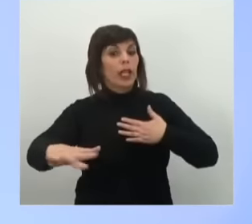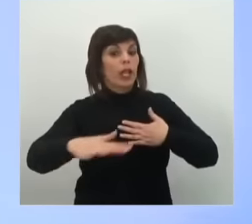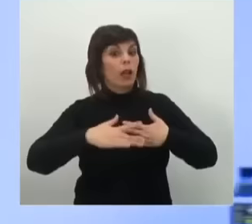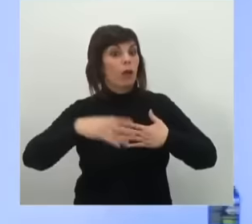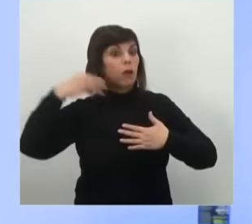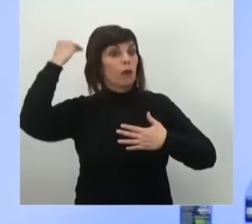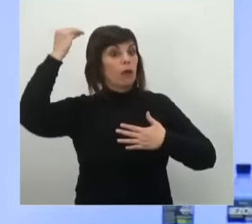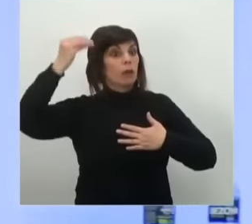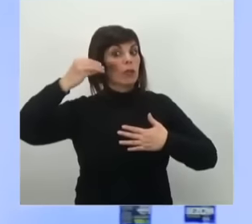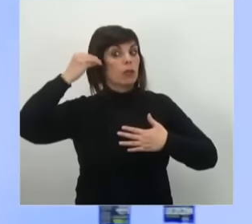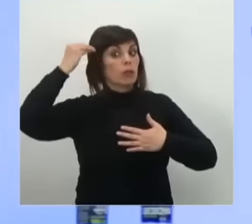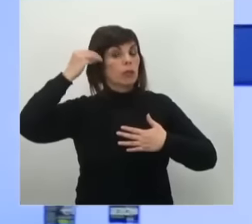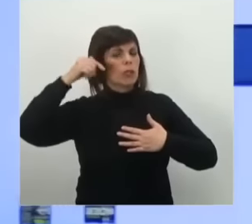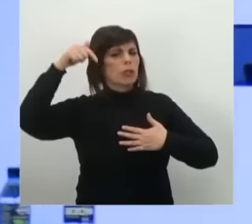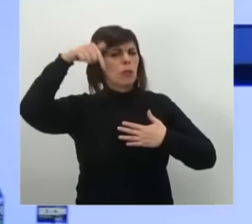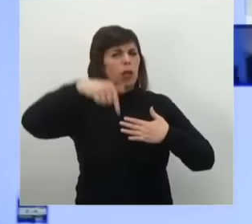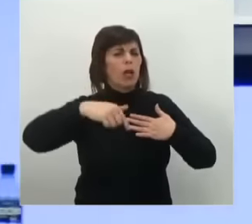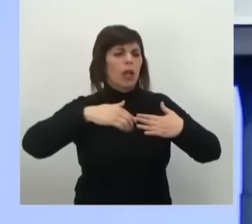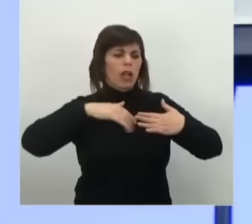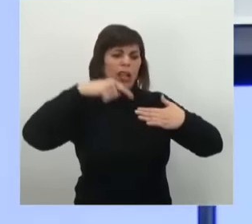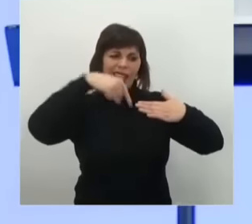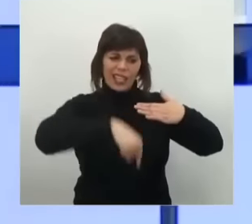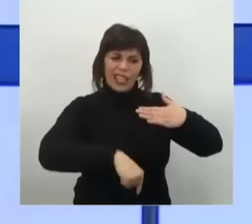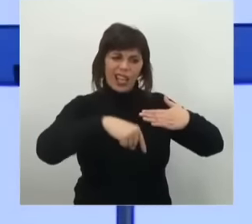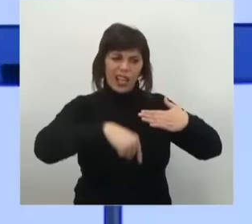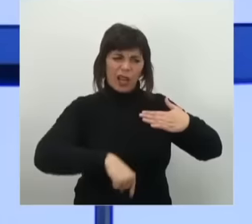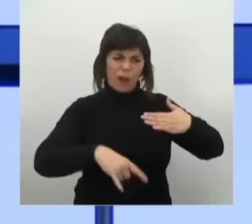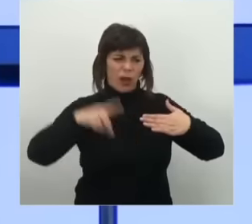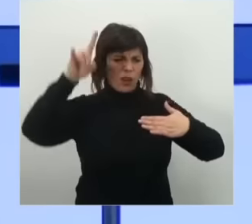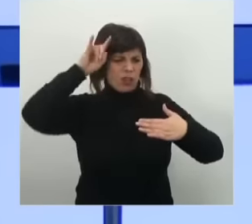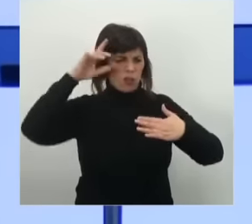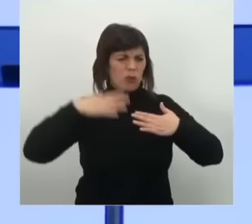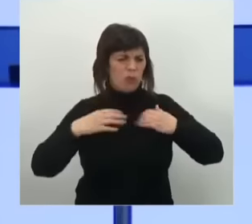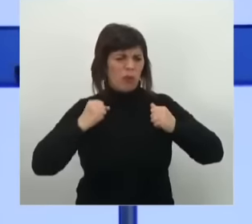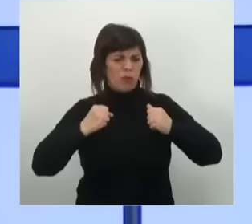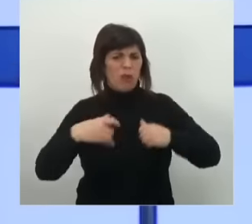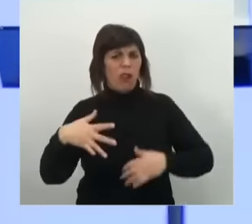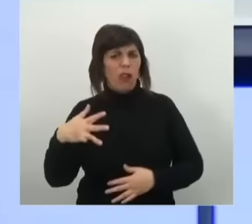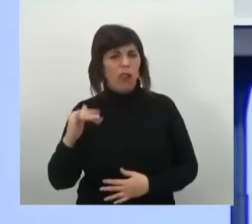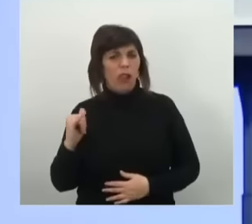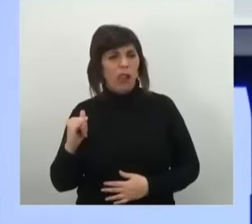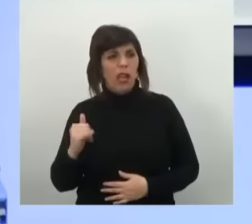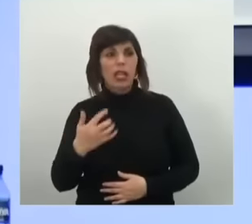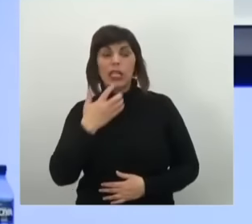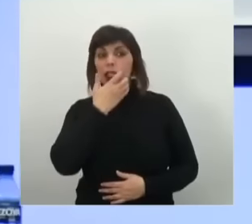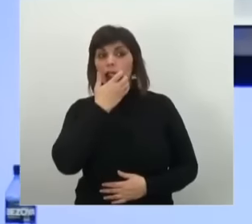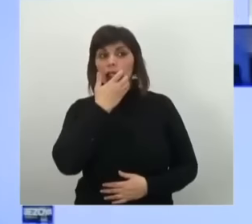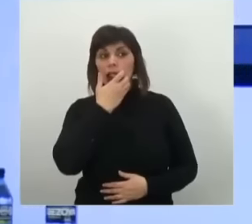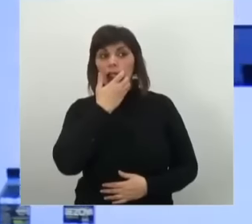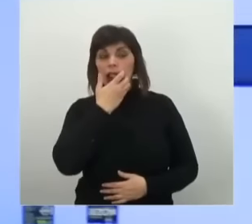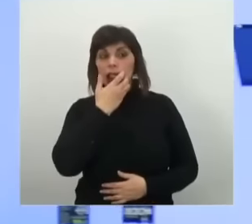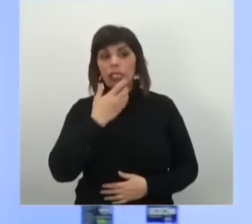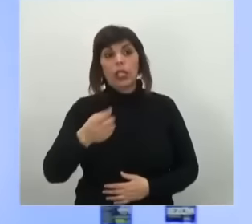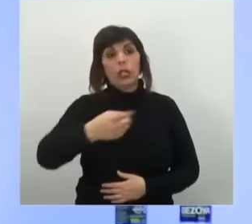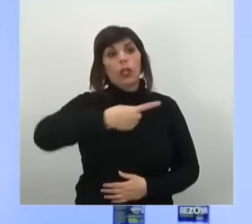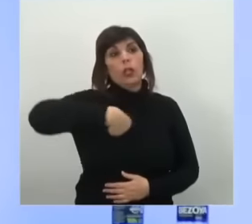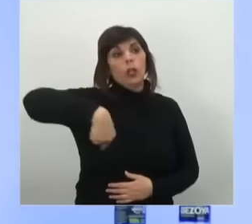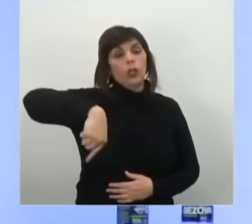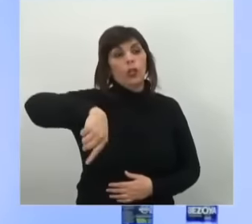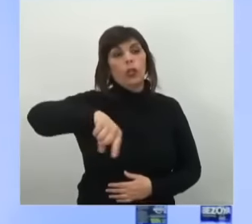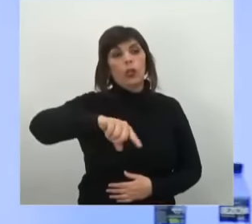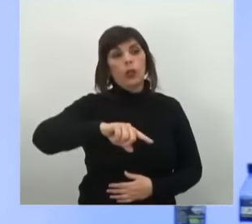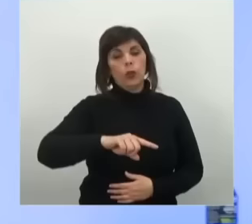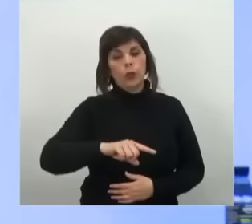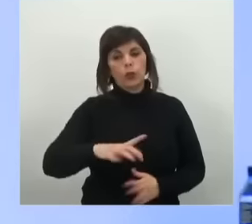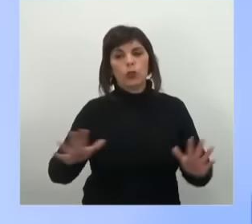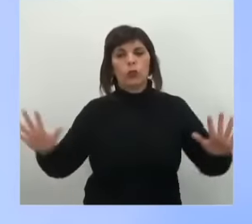operaban fuerzas extrañas del enemigo Y si nosotros nos vamos a meter en el territorio del enemigo a la hora